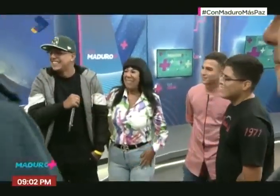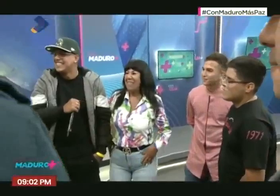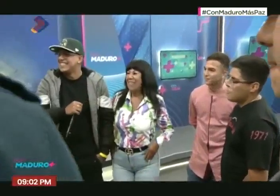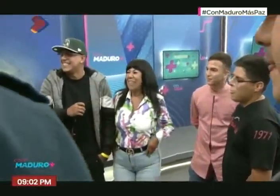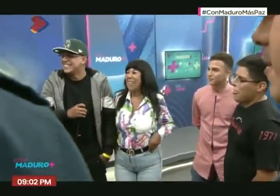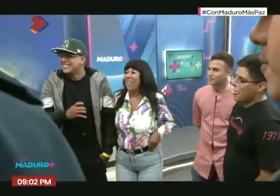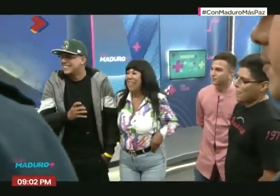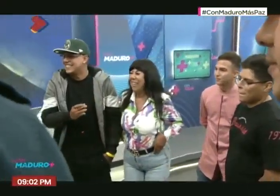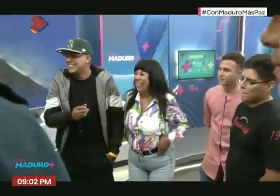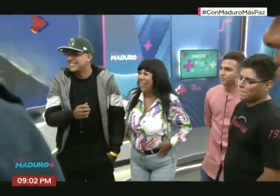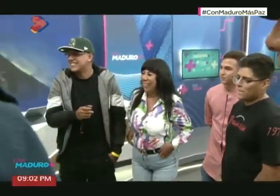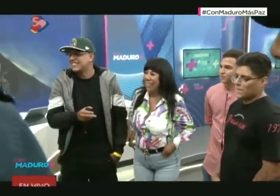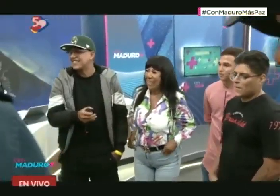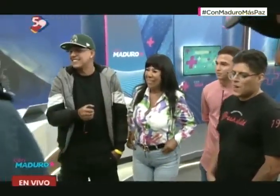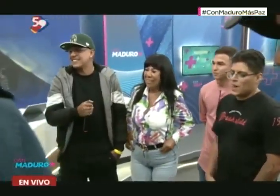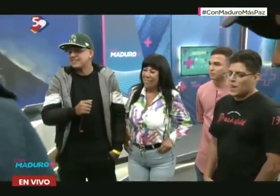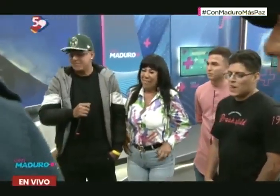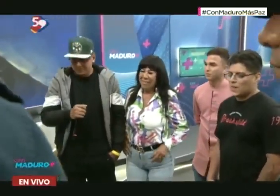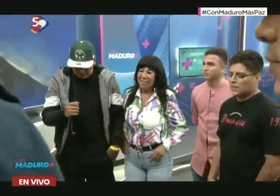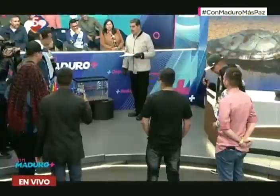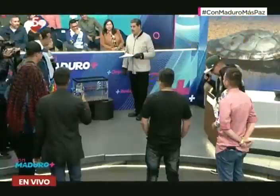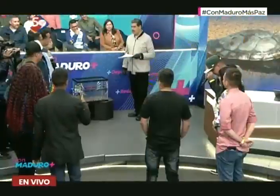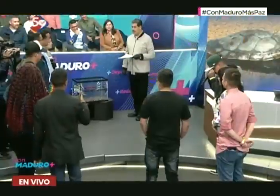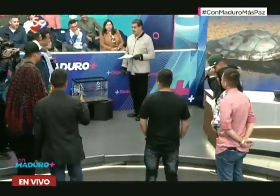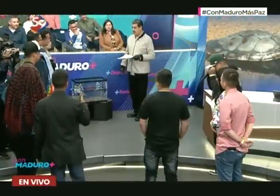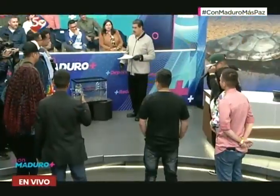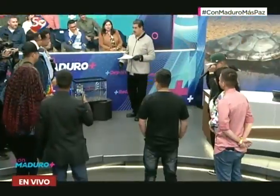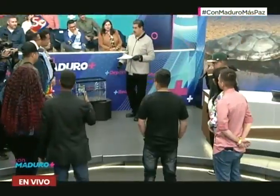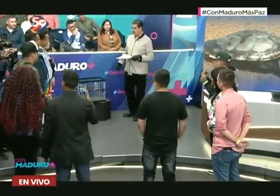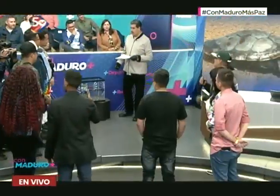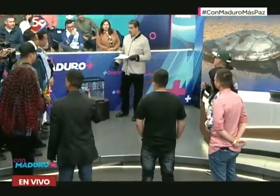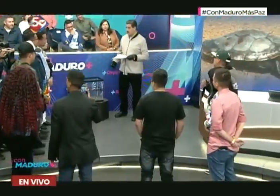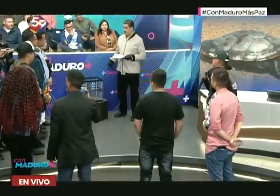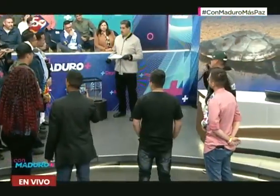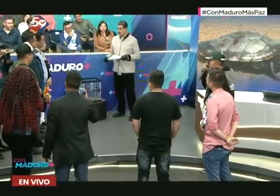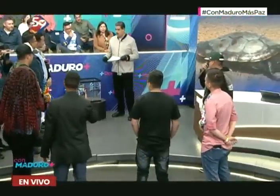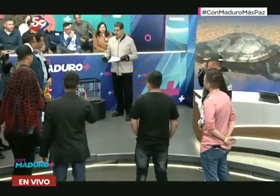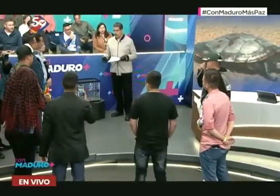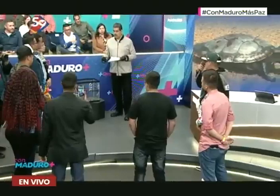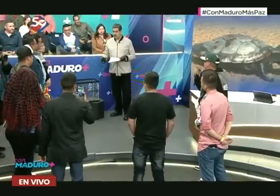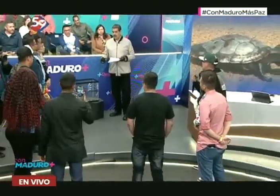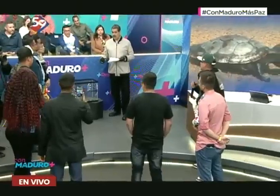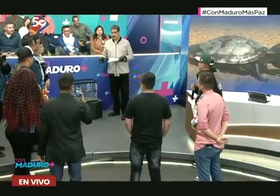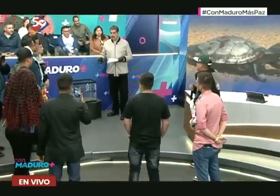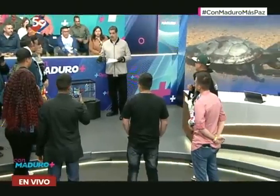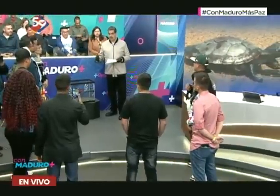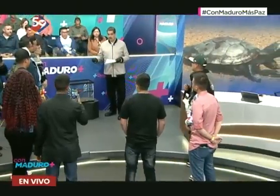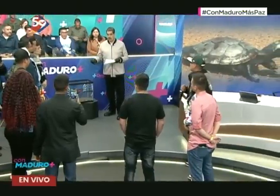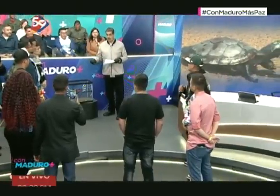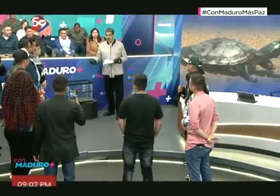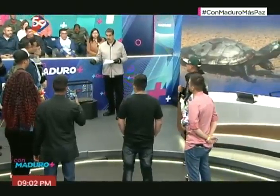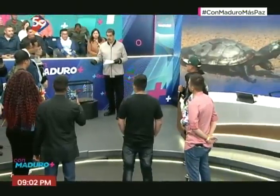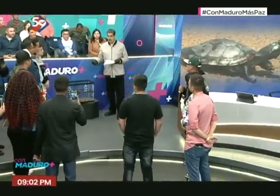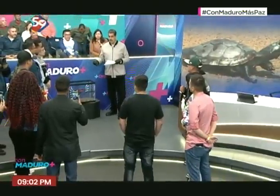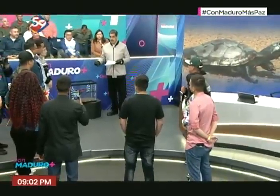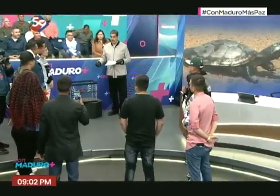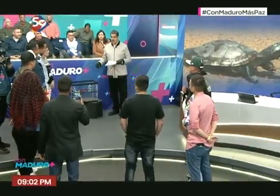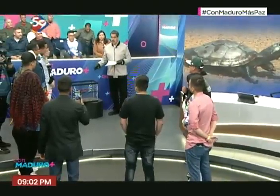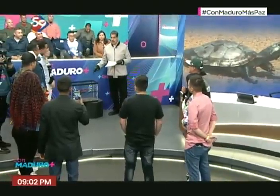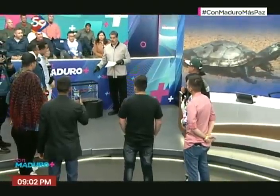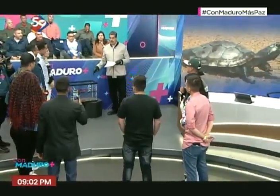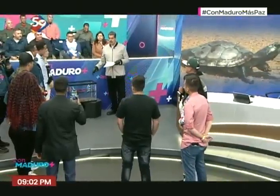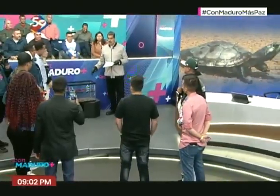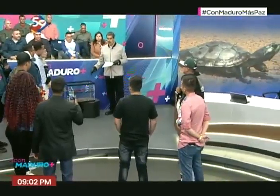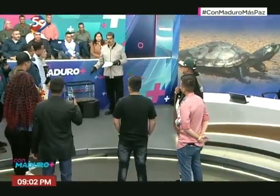Mira, bien bueno lo que dice Manuel. Siempre una pregunta. Ustedes las crían un año.